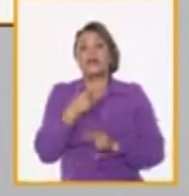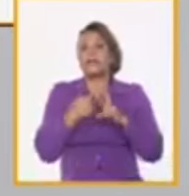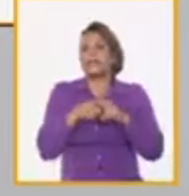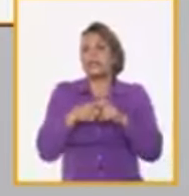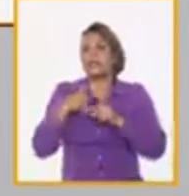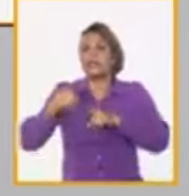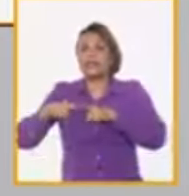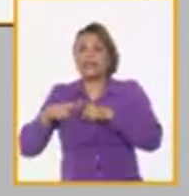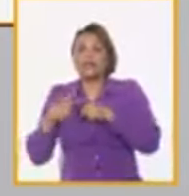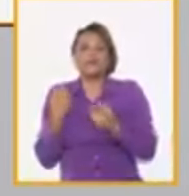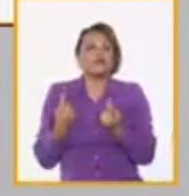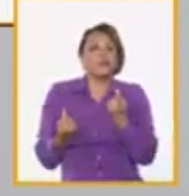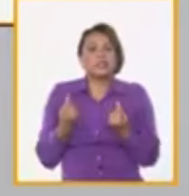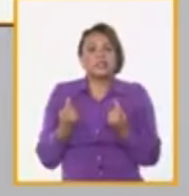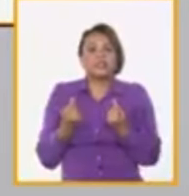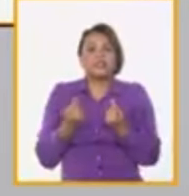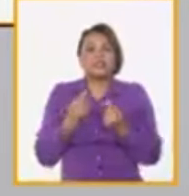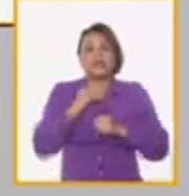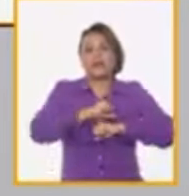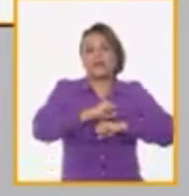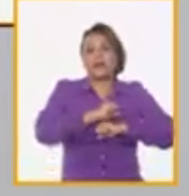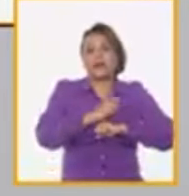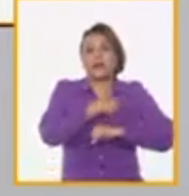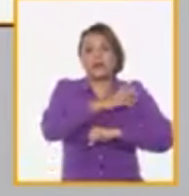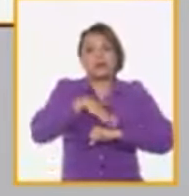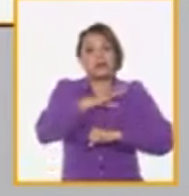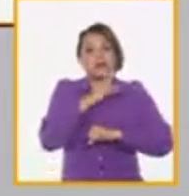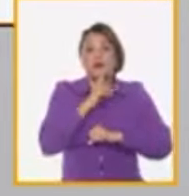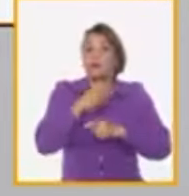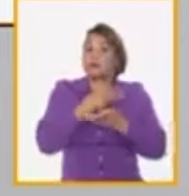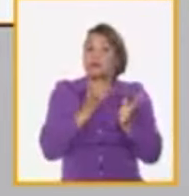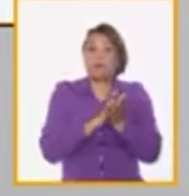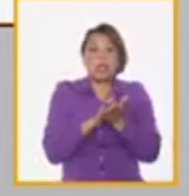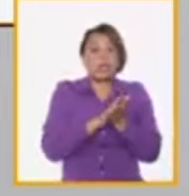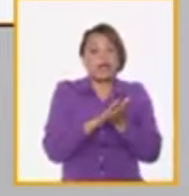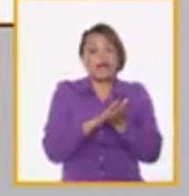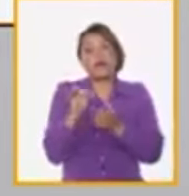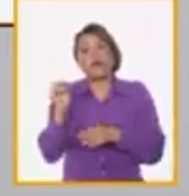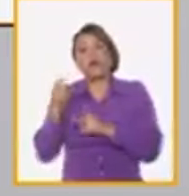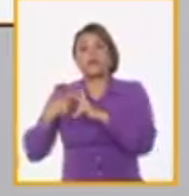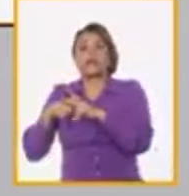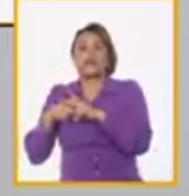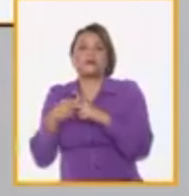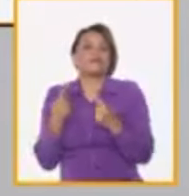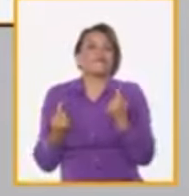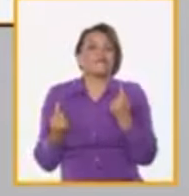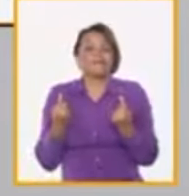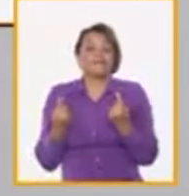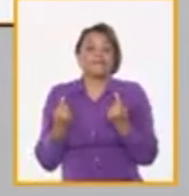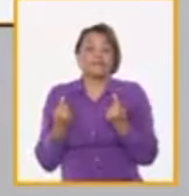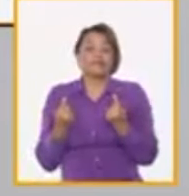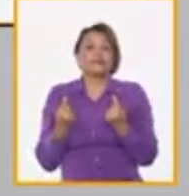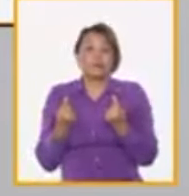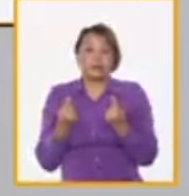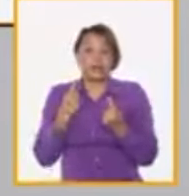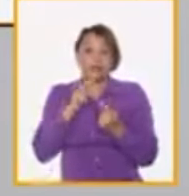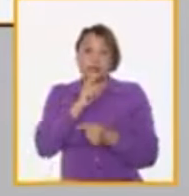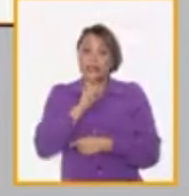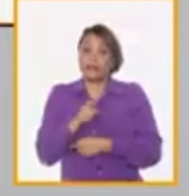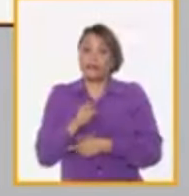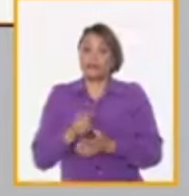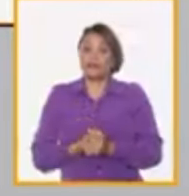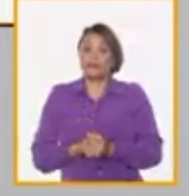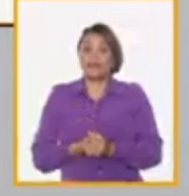equipo de bombeo y dejamos sin bombear, le damos a la población sin servicio, o le damos mantenimiento. Y no en todos los casos tenemos los